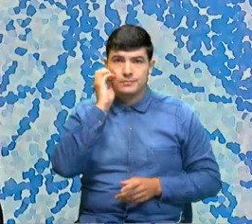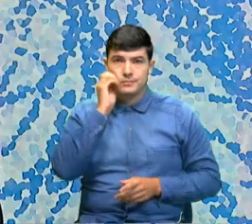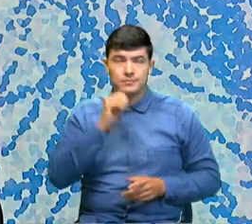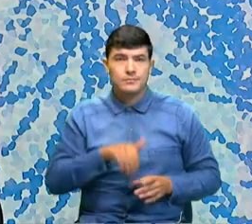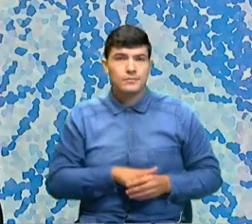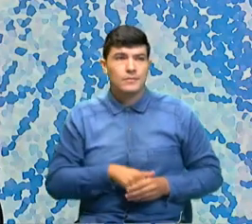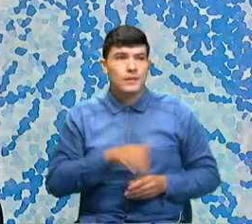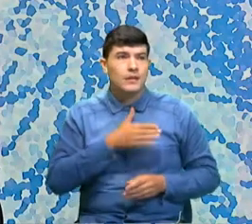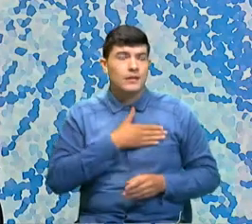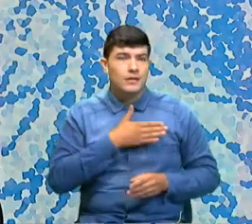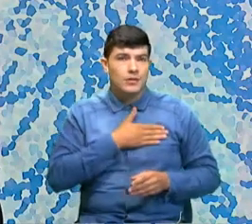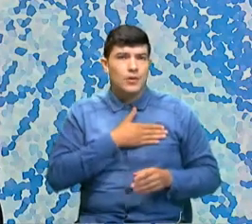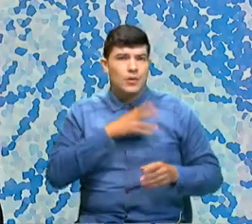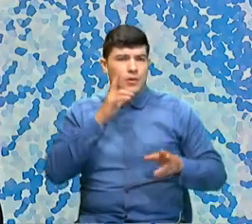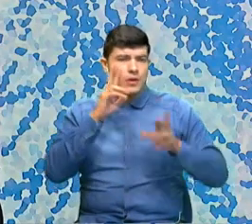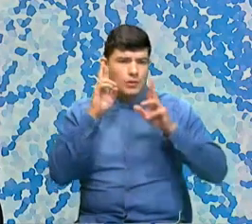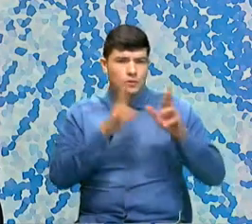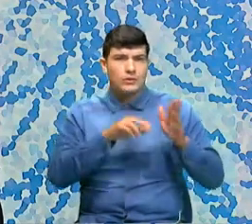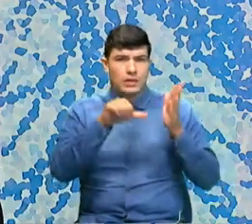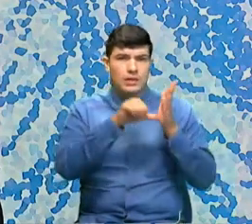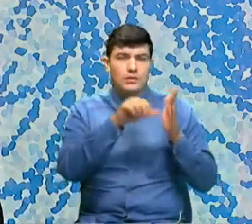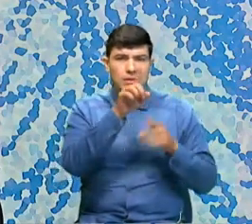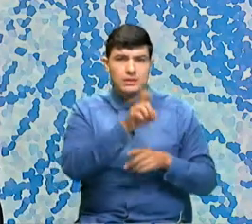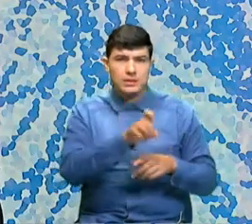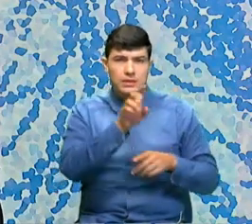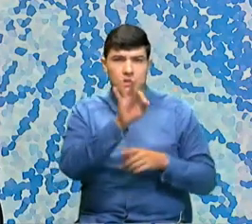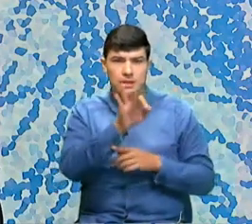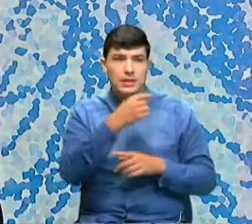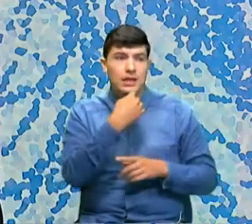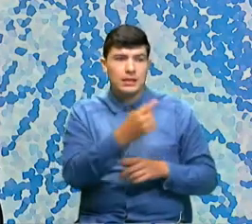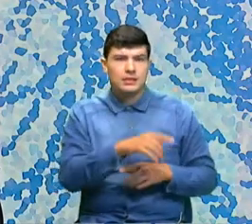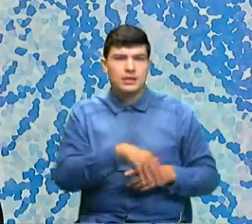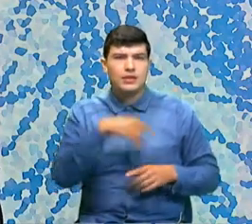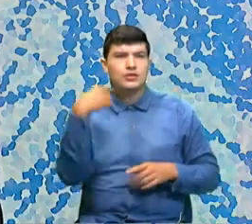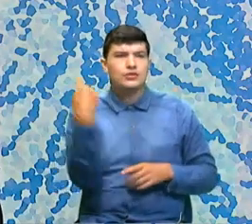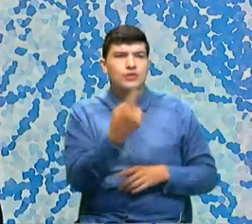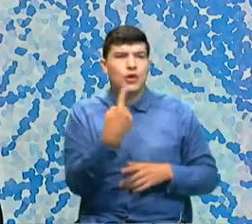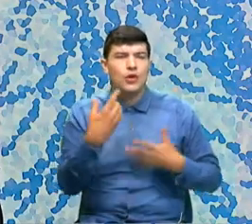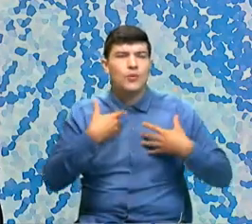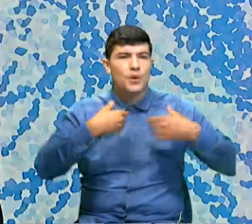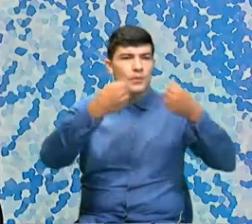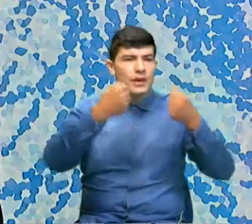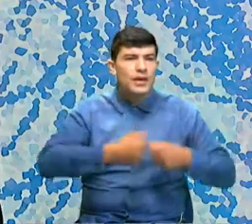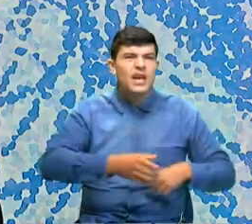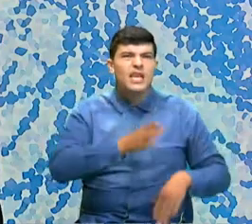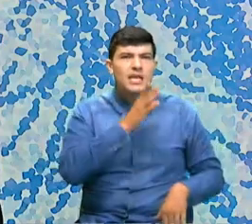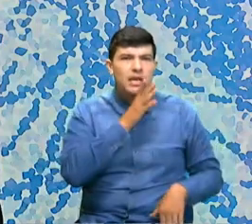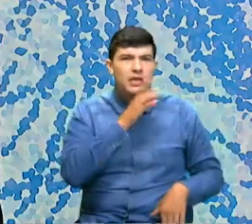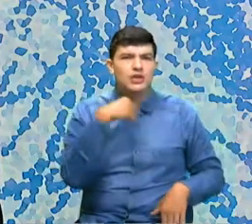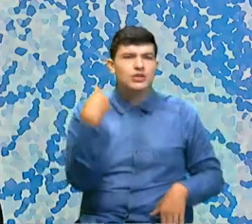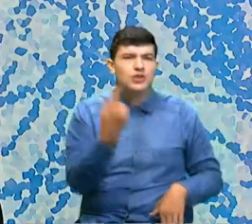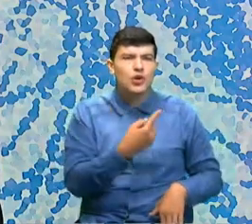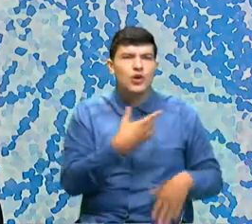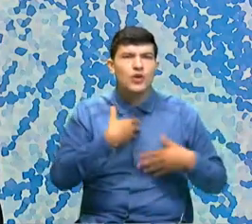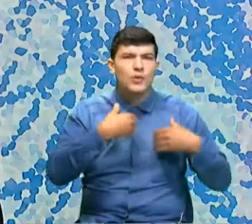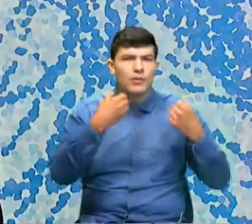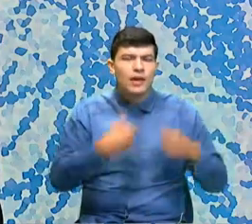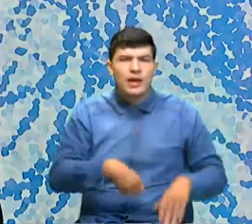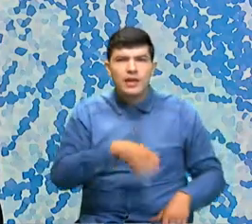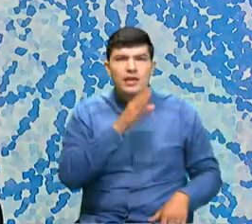el artículo 53, que dice que solo pueden ser propietarios o